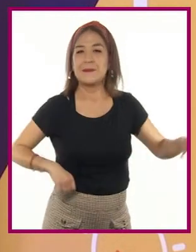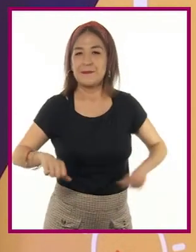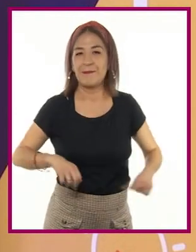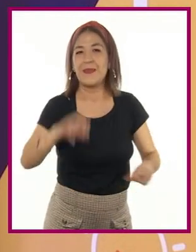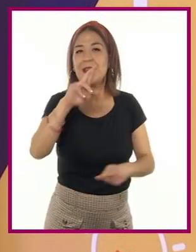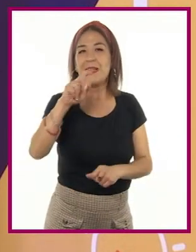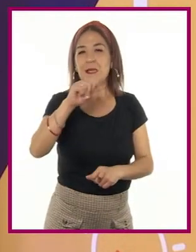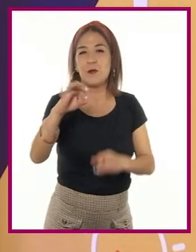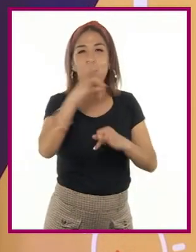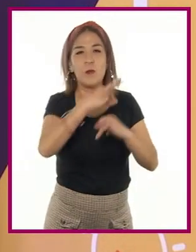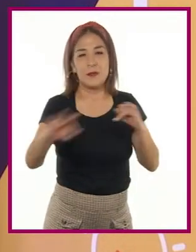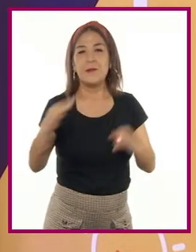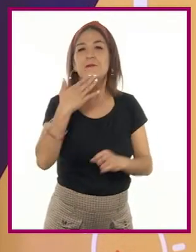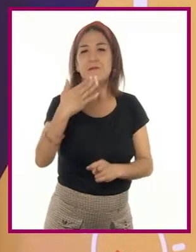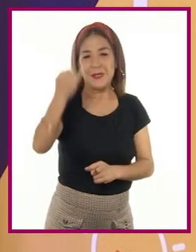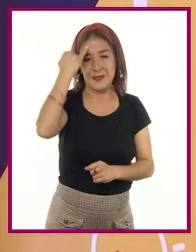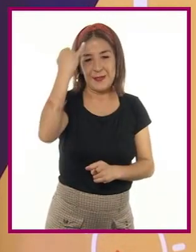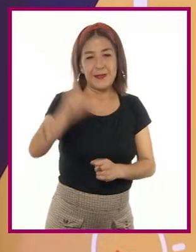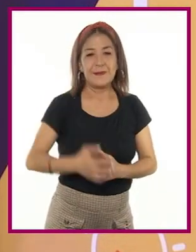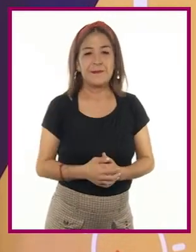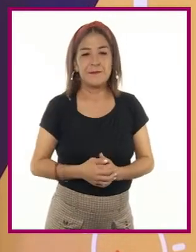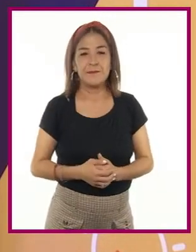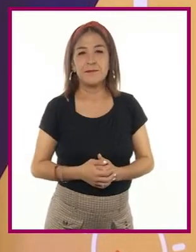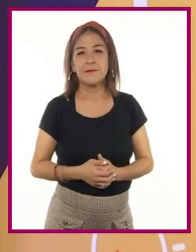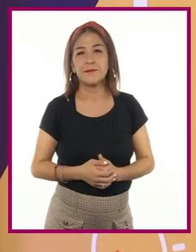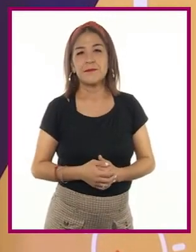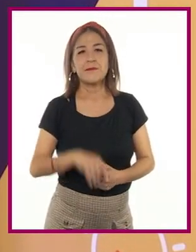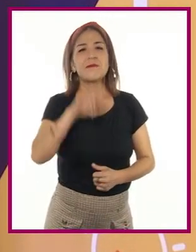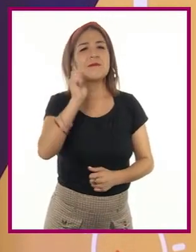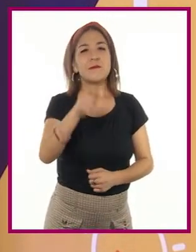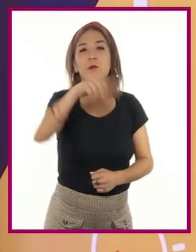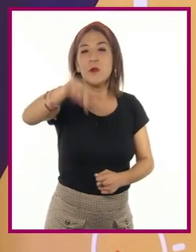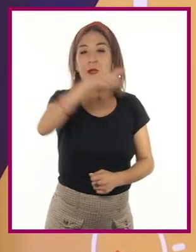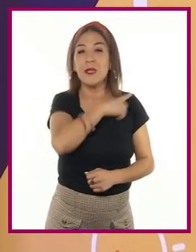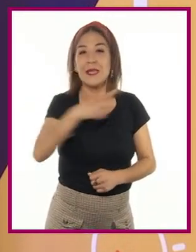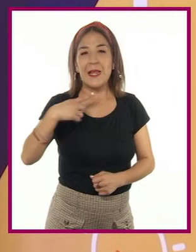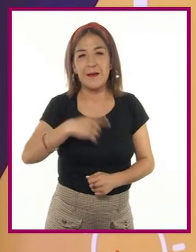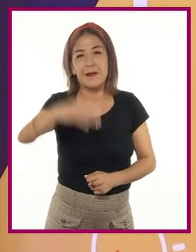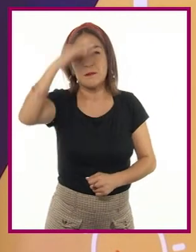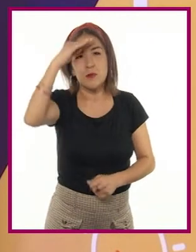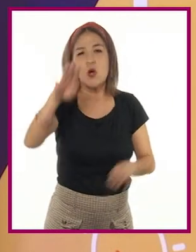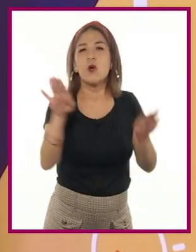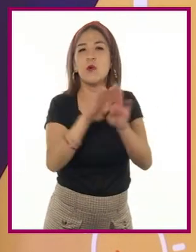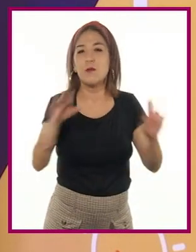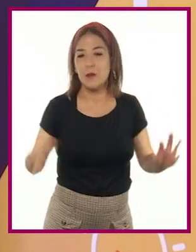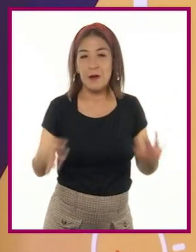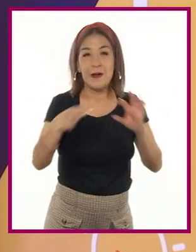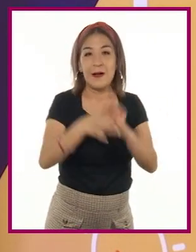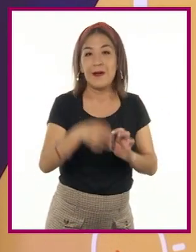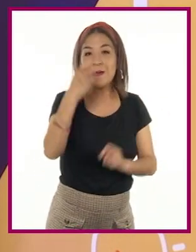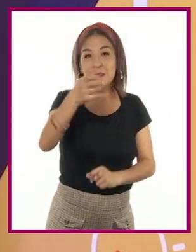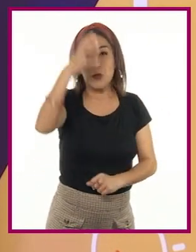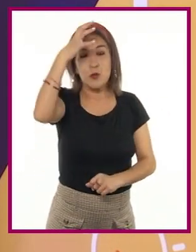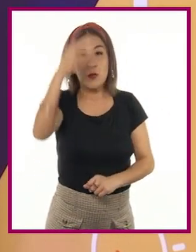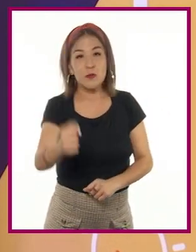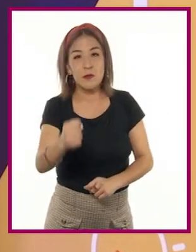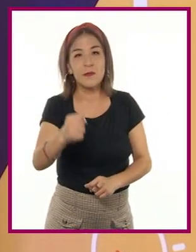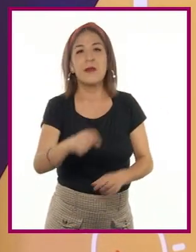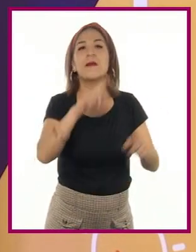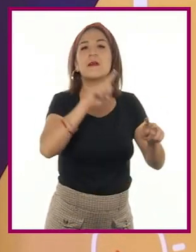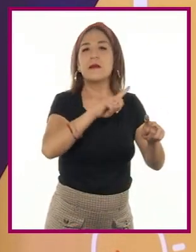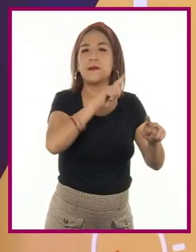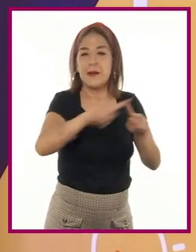parece una buena idea el reto consiste en reflexionar sobre cómo vincular los conceptos de incógnitas y